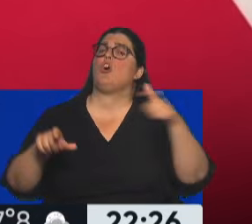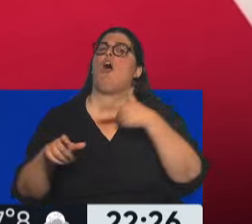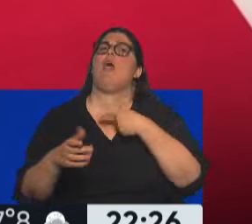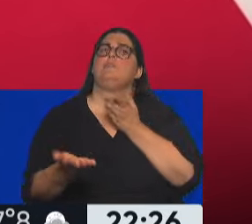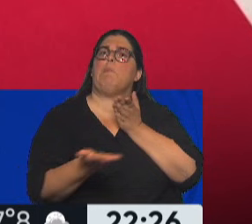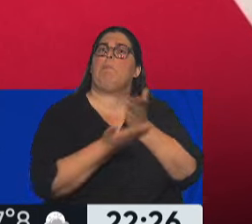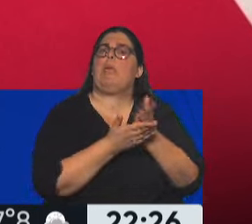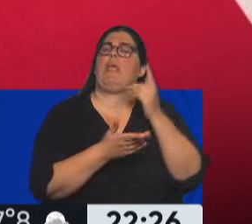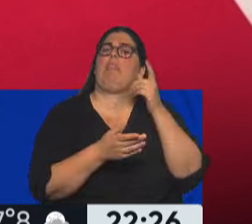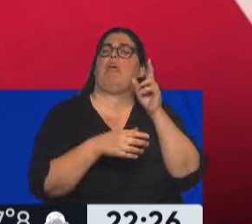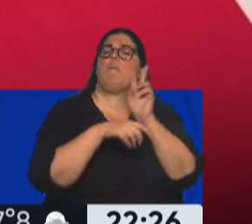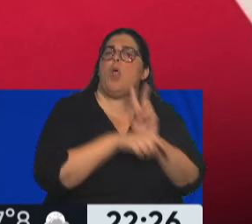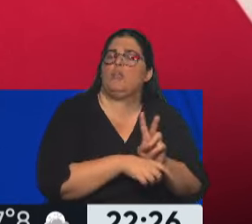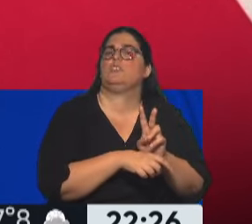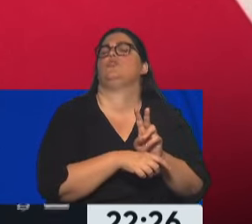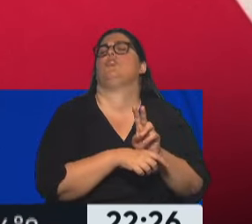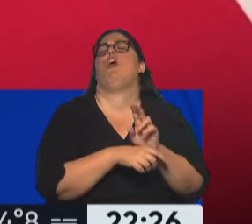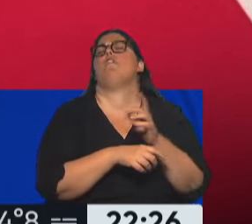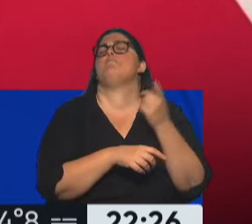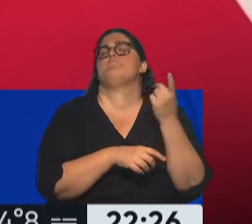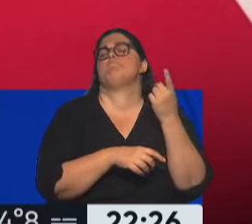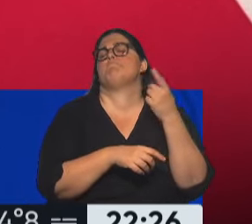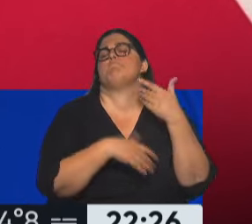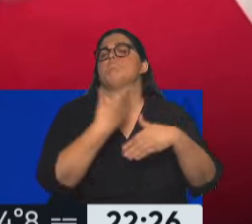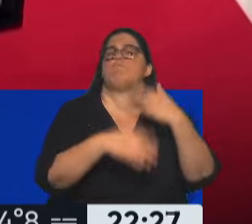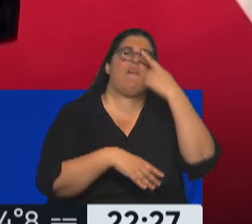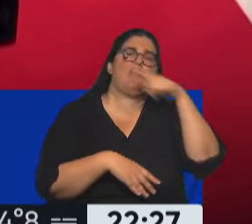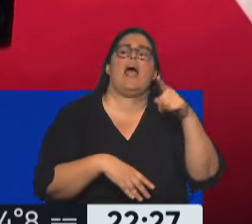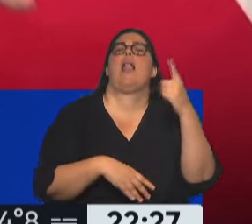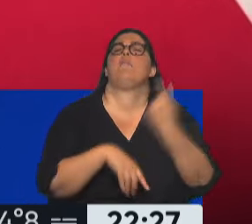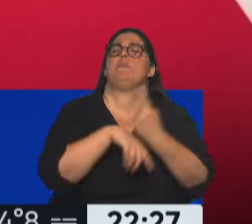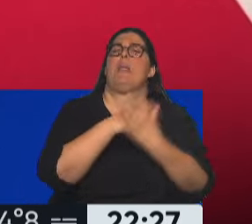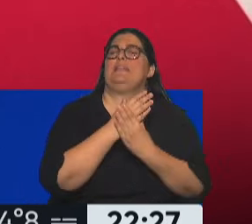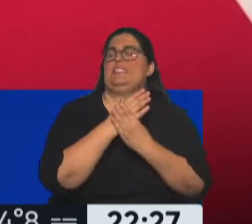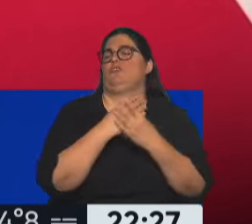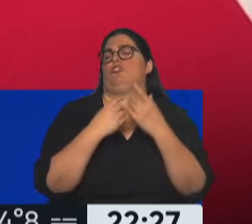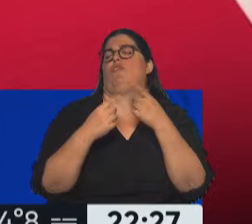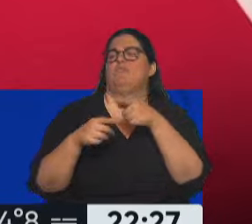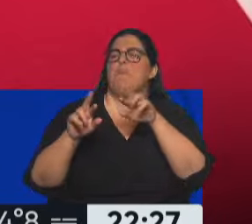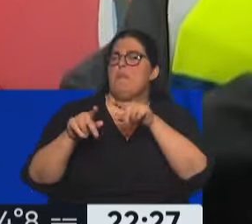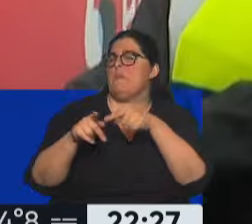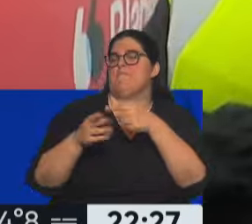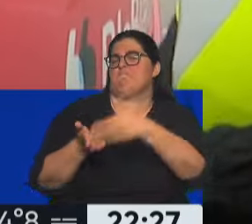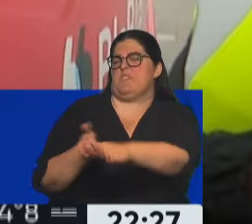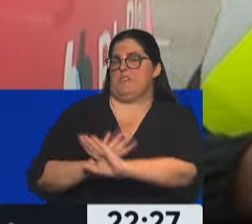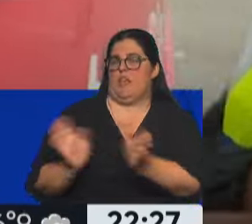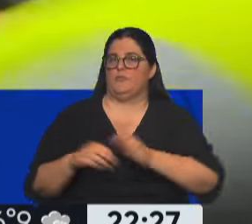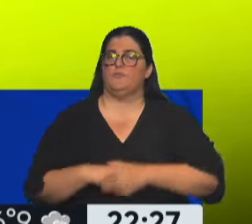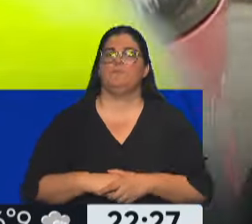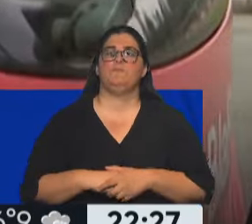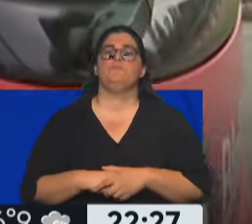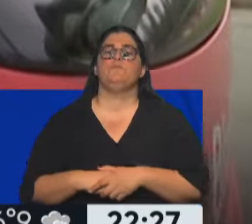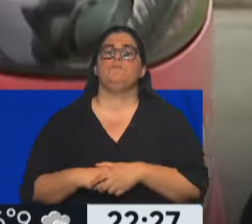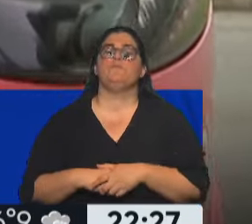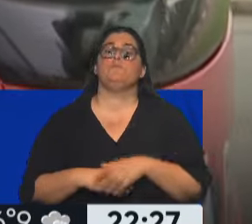el plan fue descartado por el primer ministro Keir Starmer tras asumir en el cargo en julio. La semana pasada,